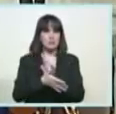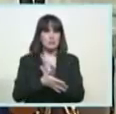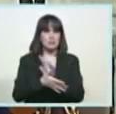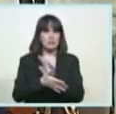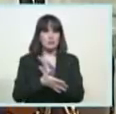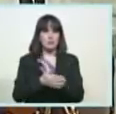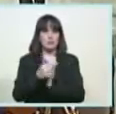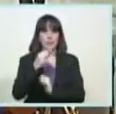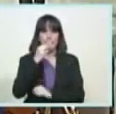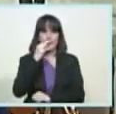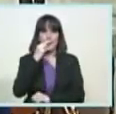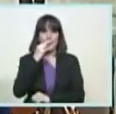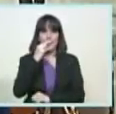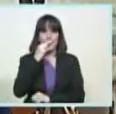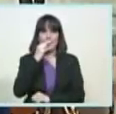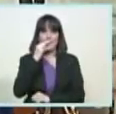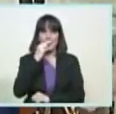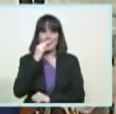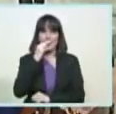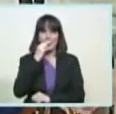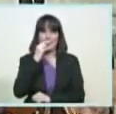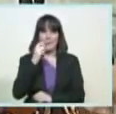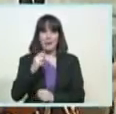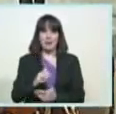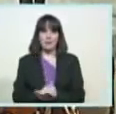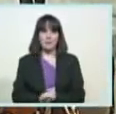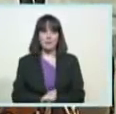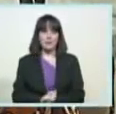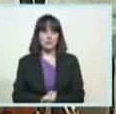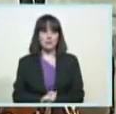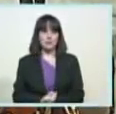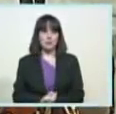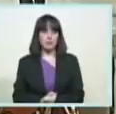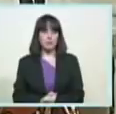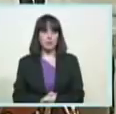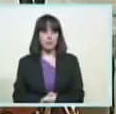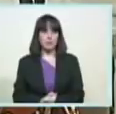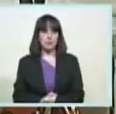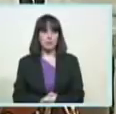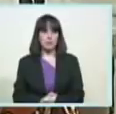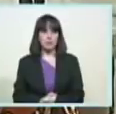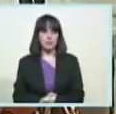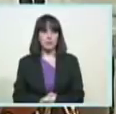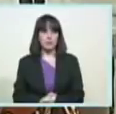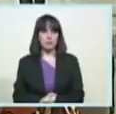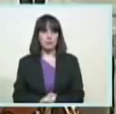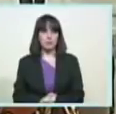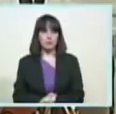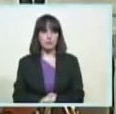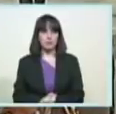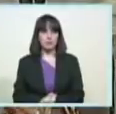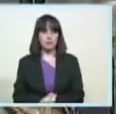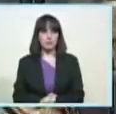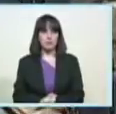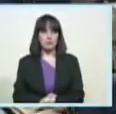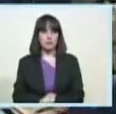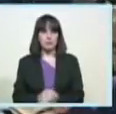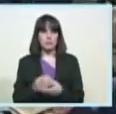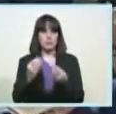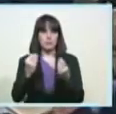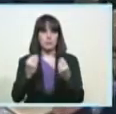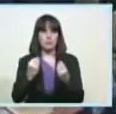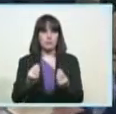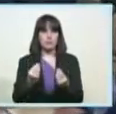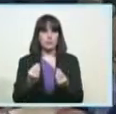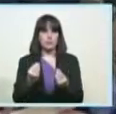dónde están a perfecto yo quisiera compartir con ustedes el nuevo con